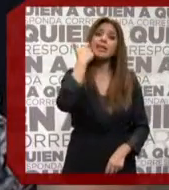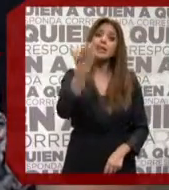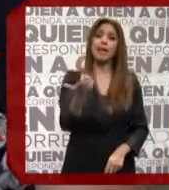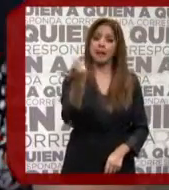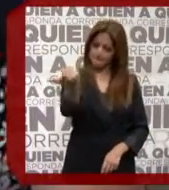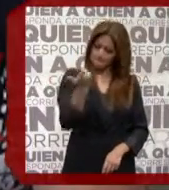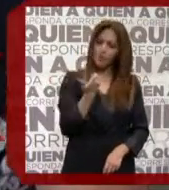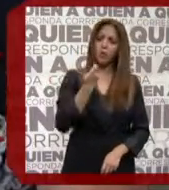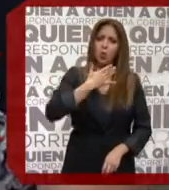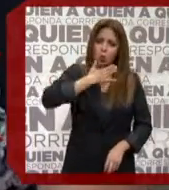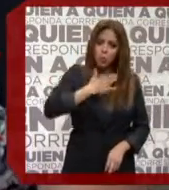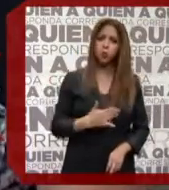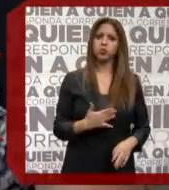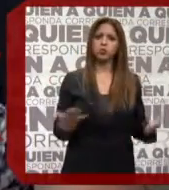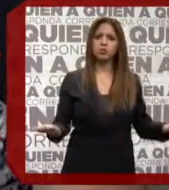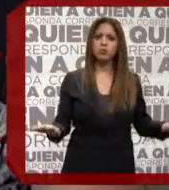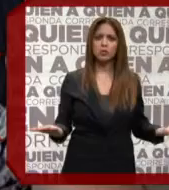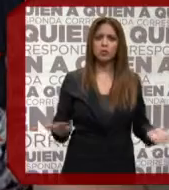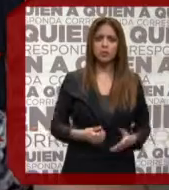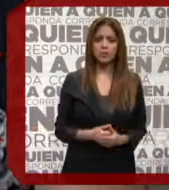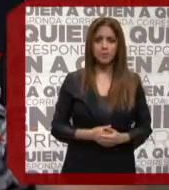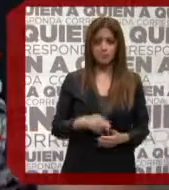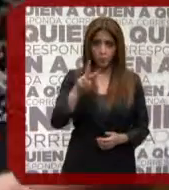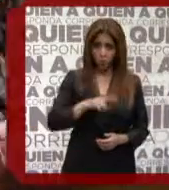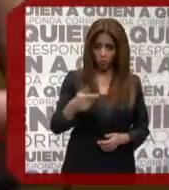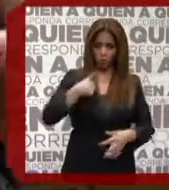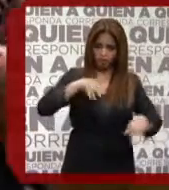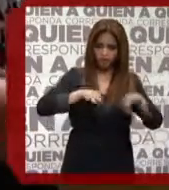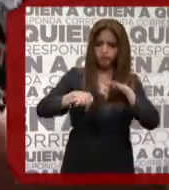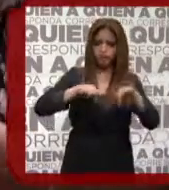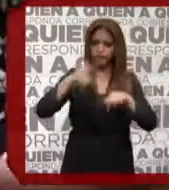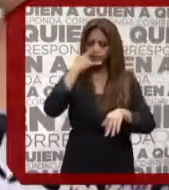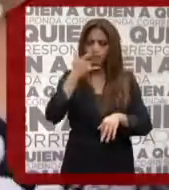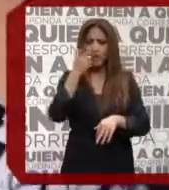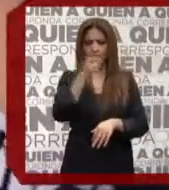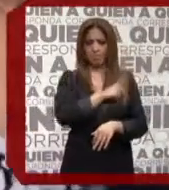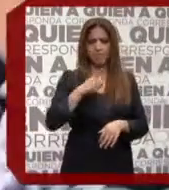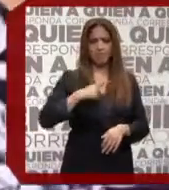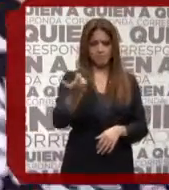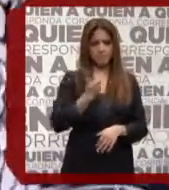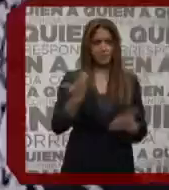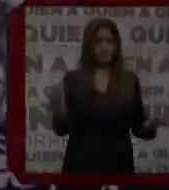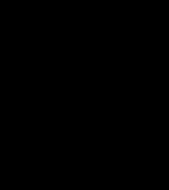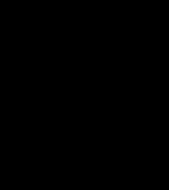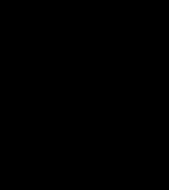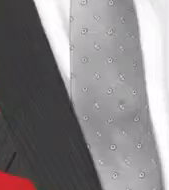pague, porque es algo que me lo he ganado. Para quien corresponda,